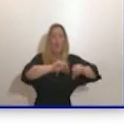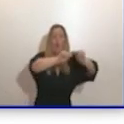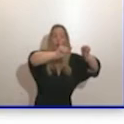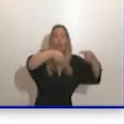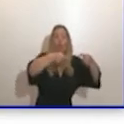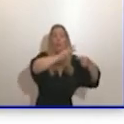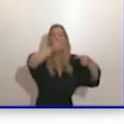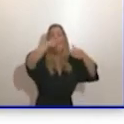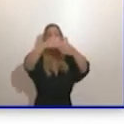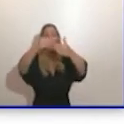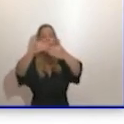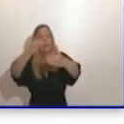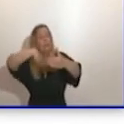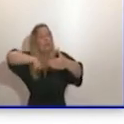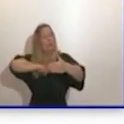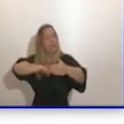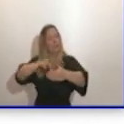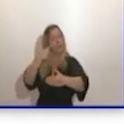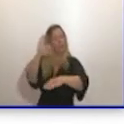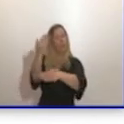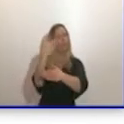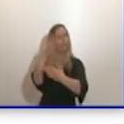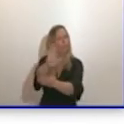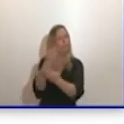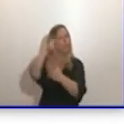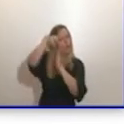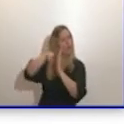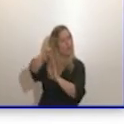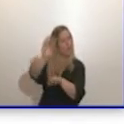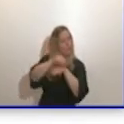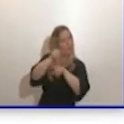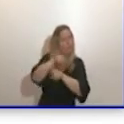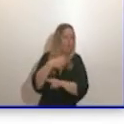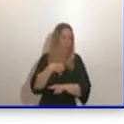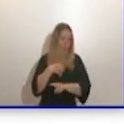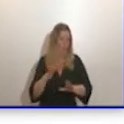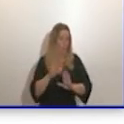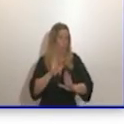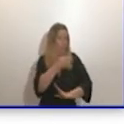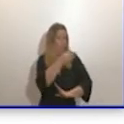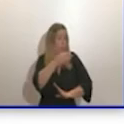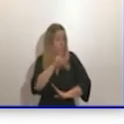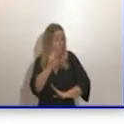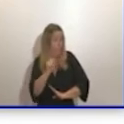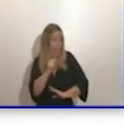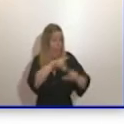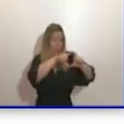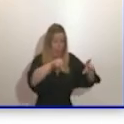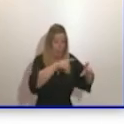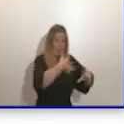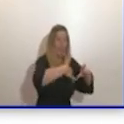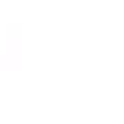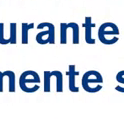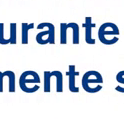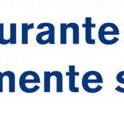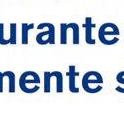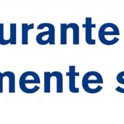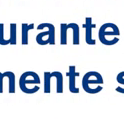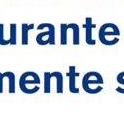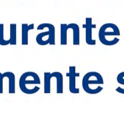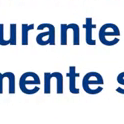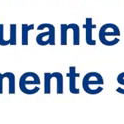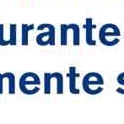específicos, pero como he explicado, las empresas que BBVA financia cumplen el marco que he comentado.